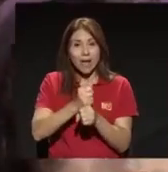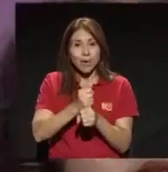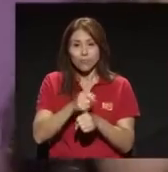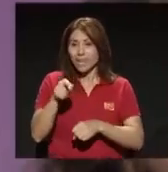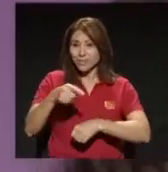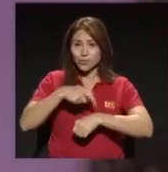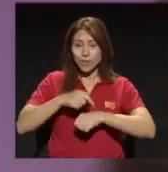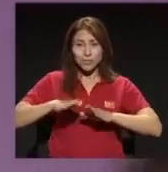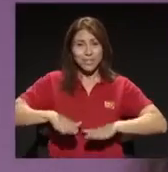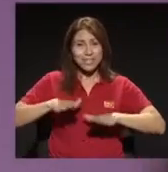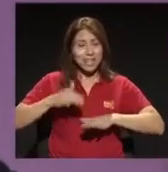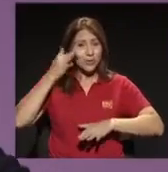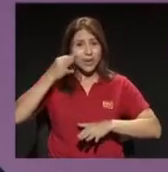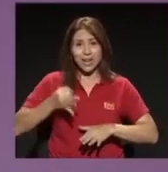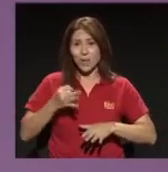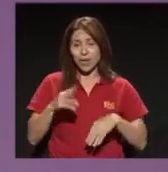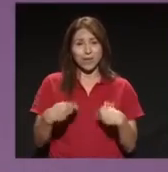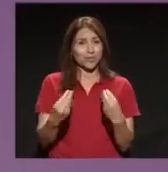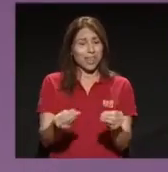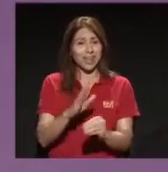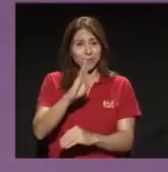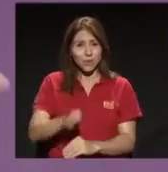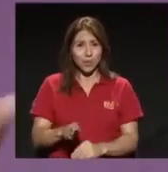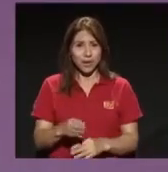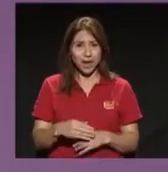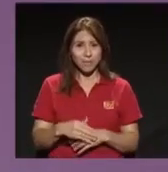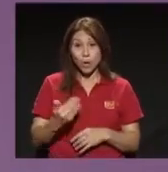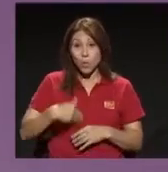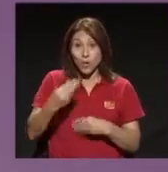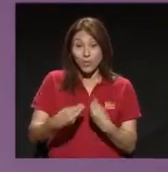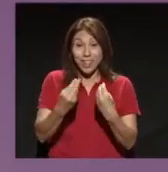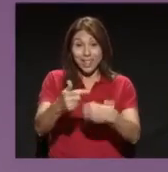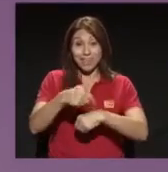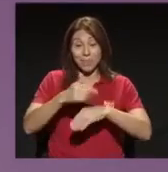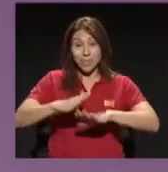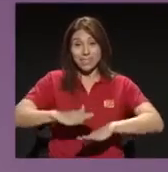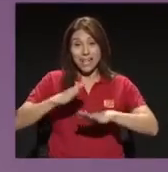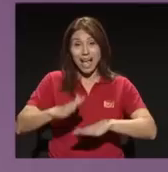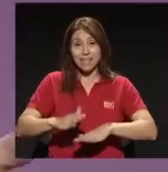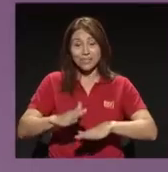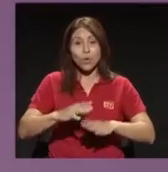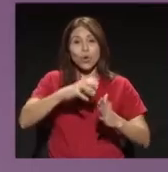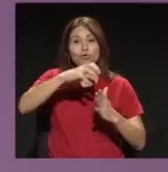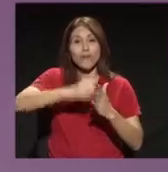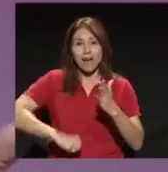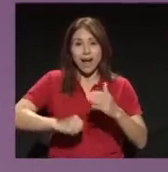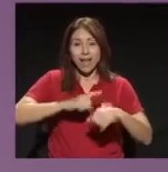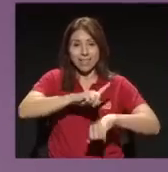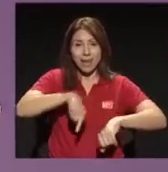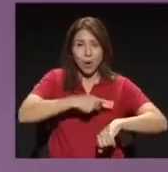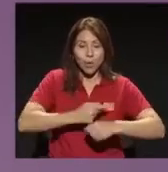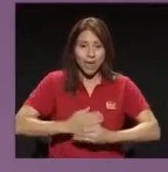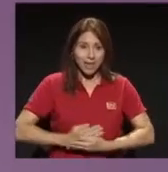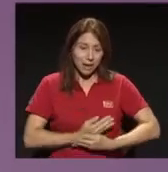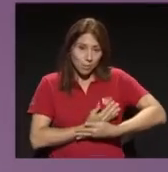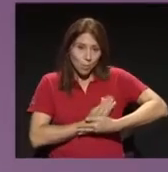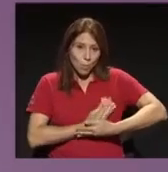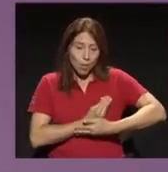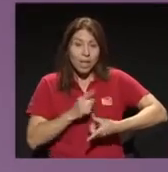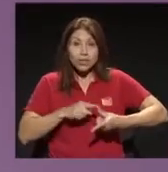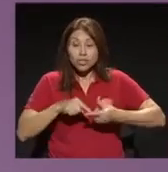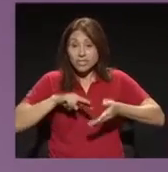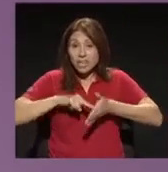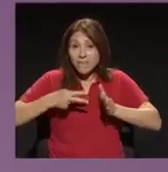dan nunca y cuando los dan el más bien lo rebajan de esa hora entonces ahí vendrá le quita un derecho para darle